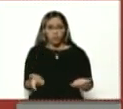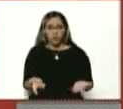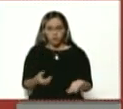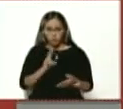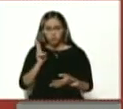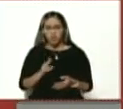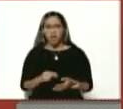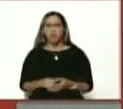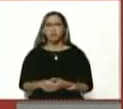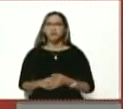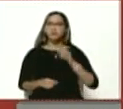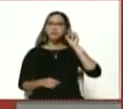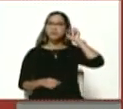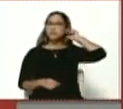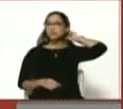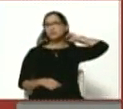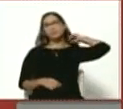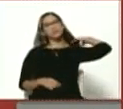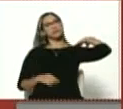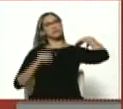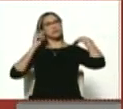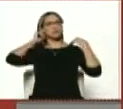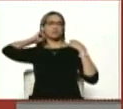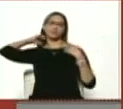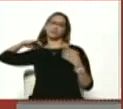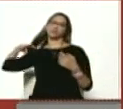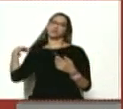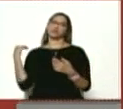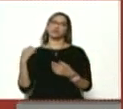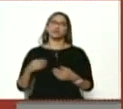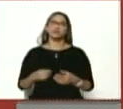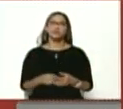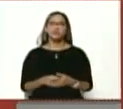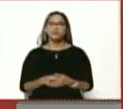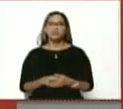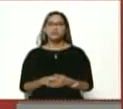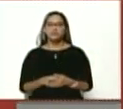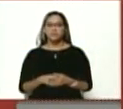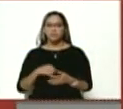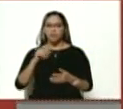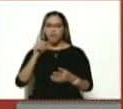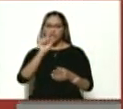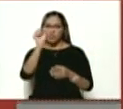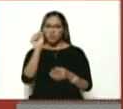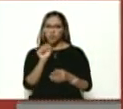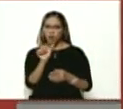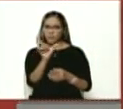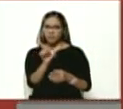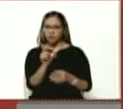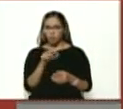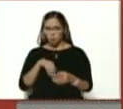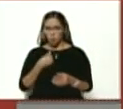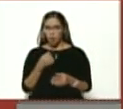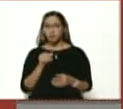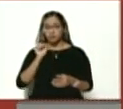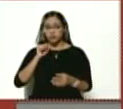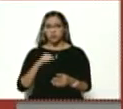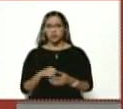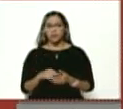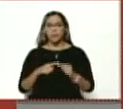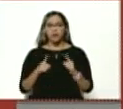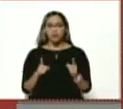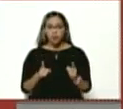usar las primarias del logo de nuestro partido, pues, del Partido Socialista Unido de Venezuela. Pero todo con